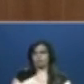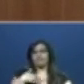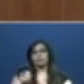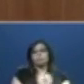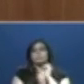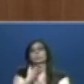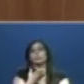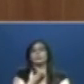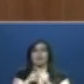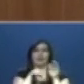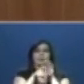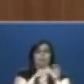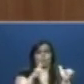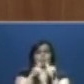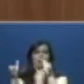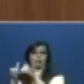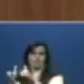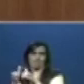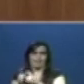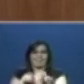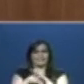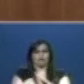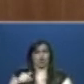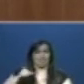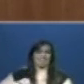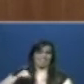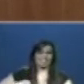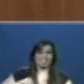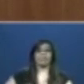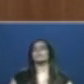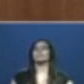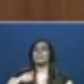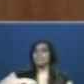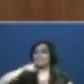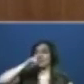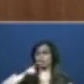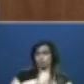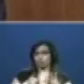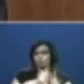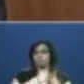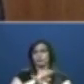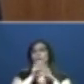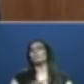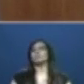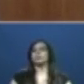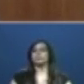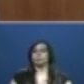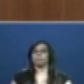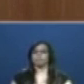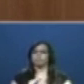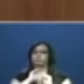de gestión clínica en las 11 áreas de salud por otro lado este mismo año introduciremos los cambios normativos